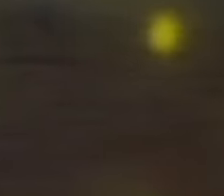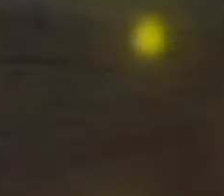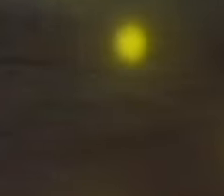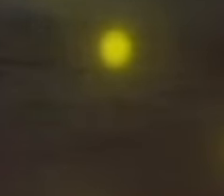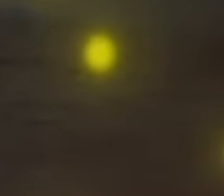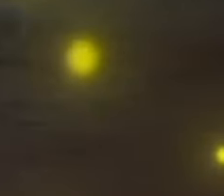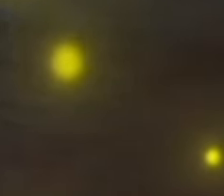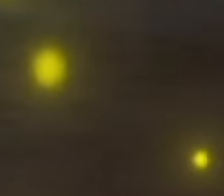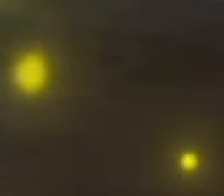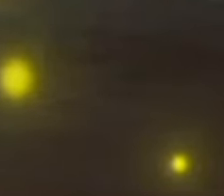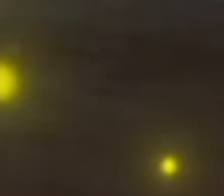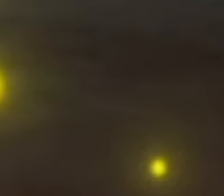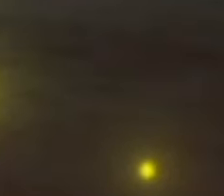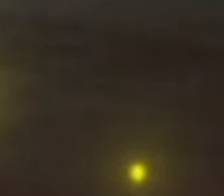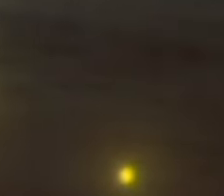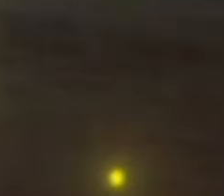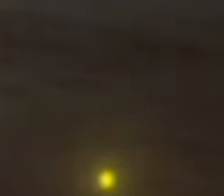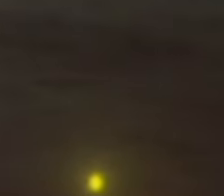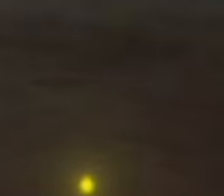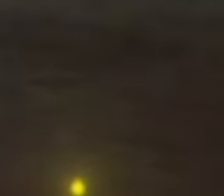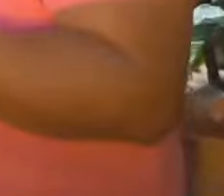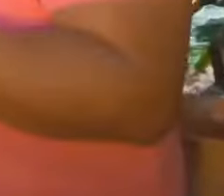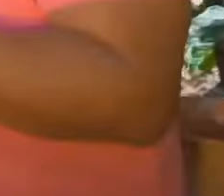Nunca dejemos de imaginar.